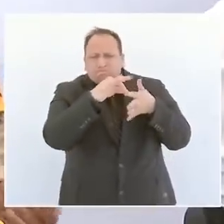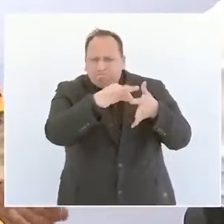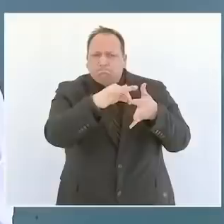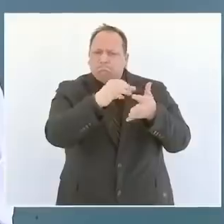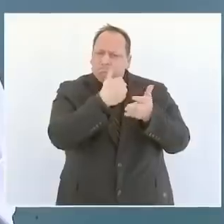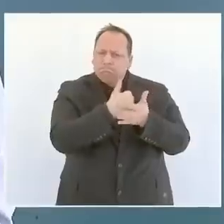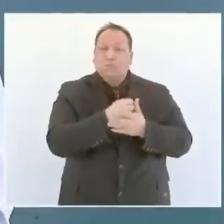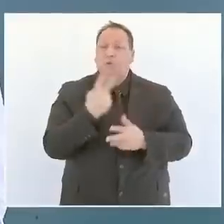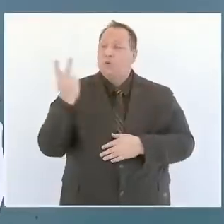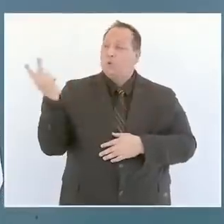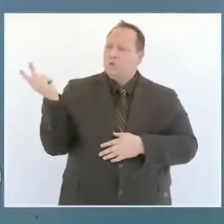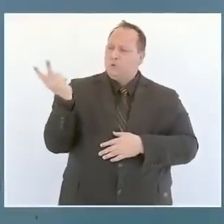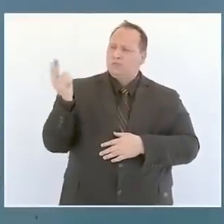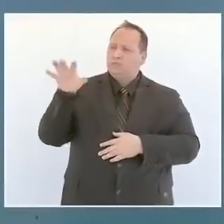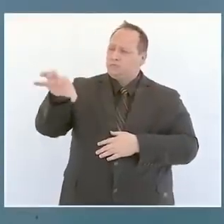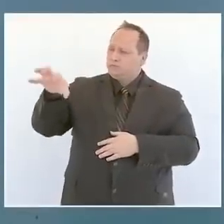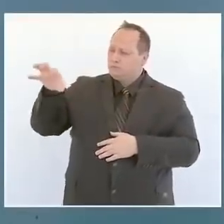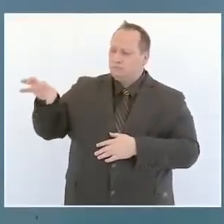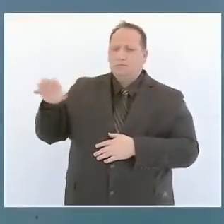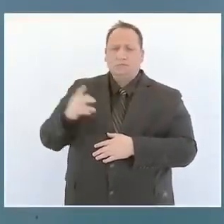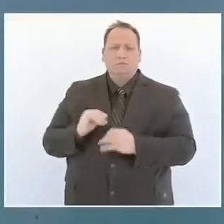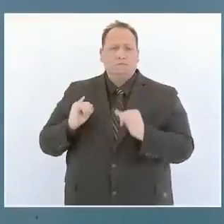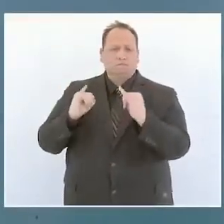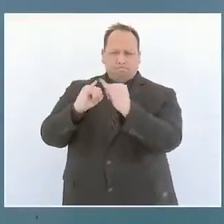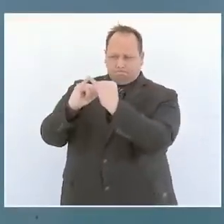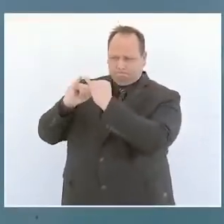dos instituciones